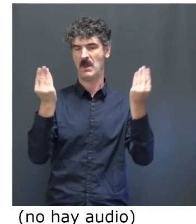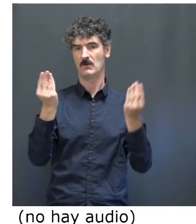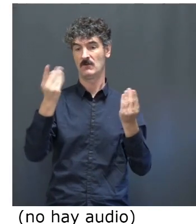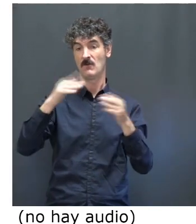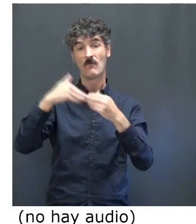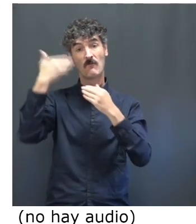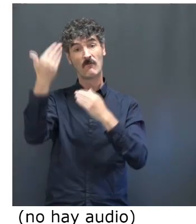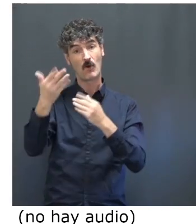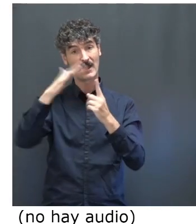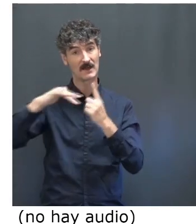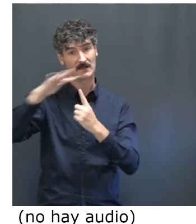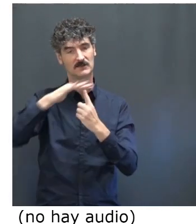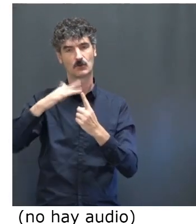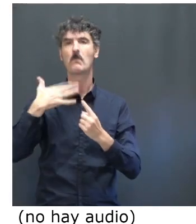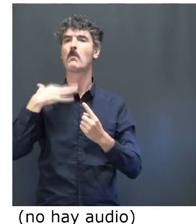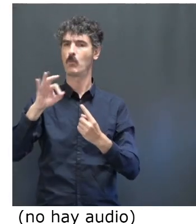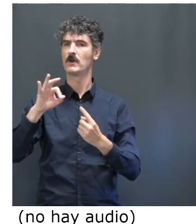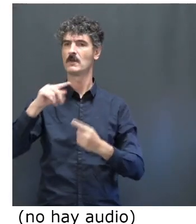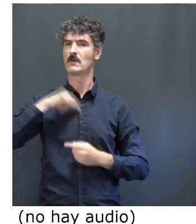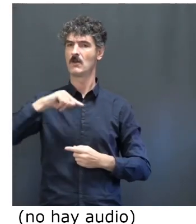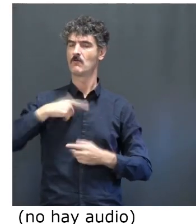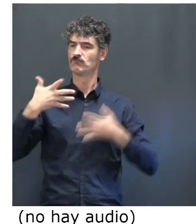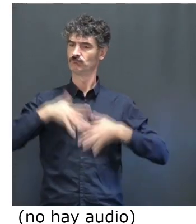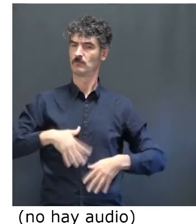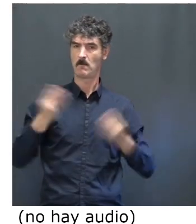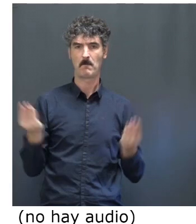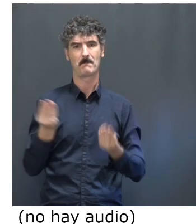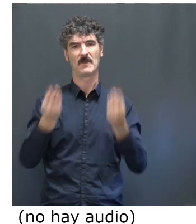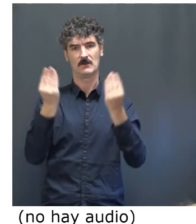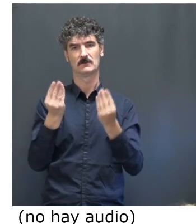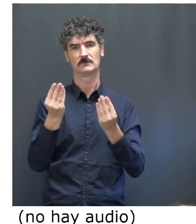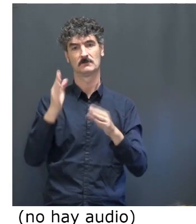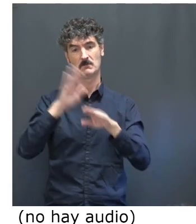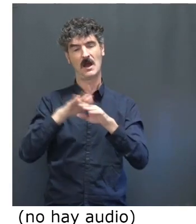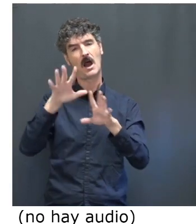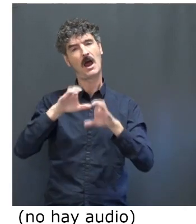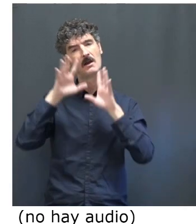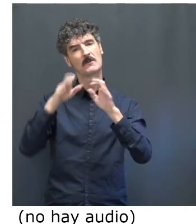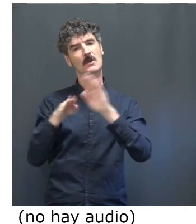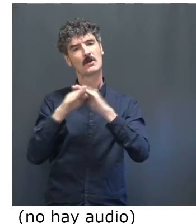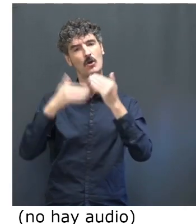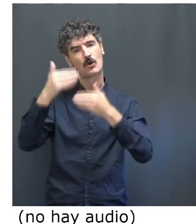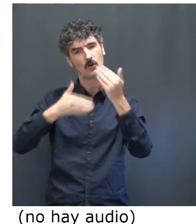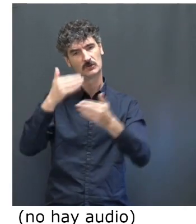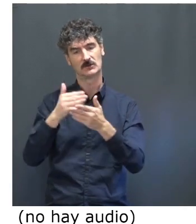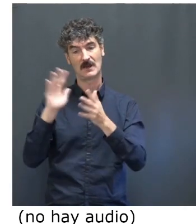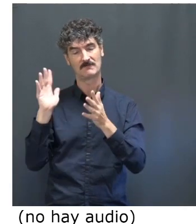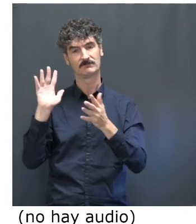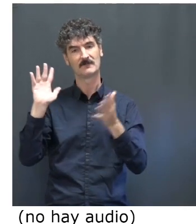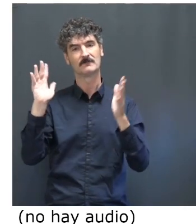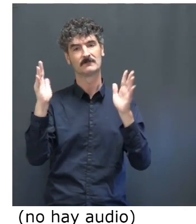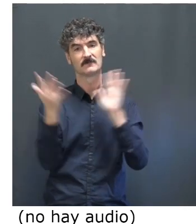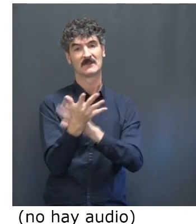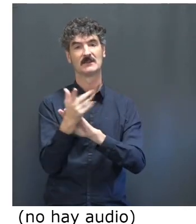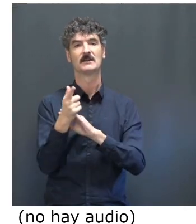fuera del entorno también puede ser muy efectiva, ¿no?, para que siga aprendiendo y siga evolucionando. Luego también las